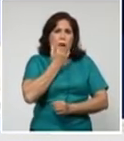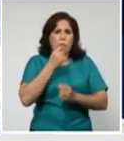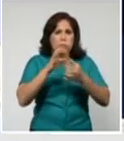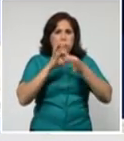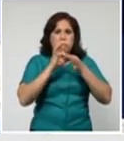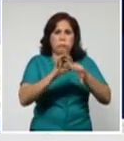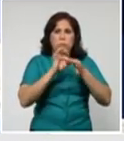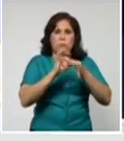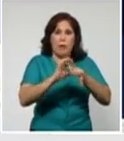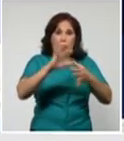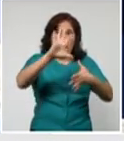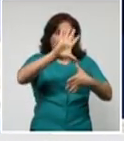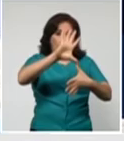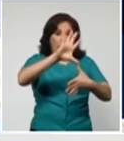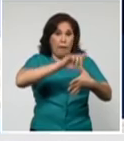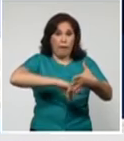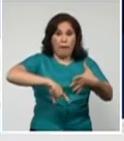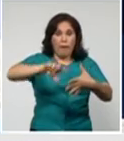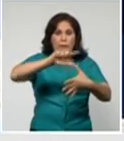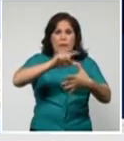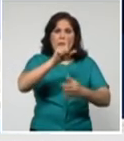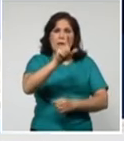pandemia, con